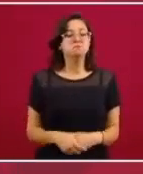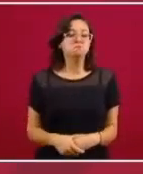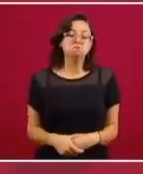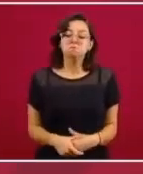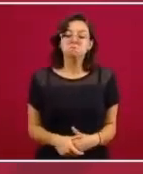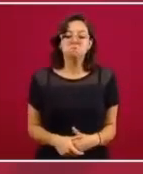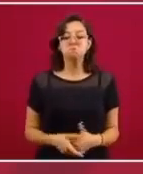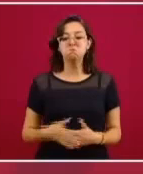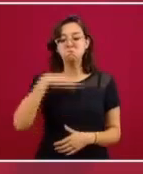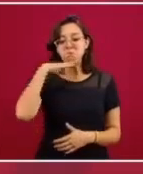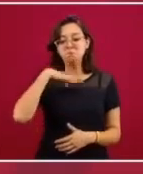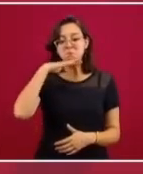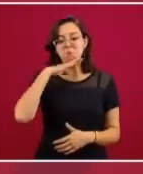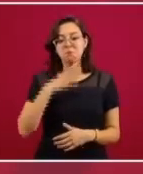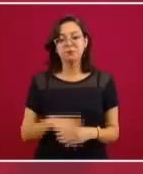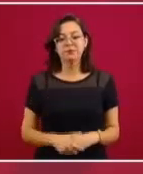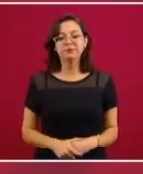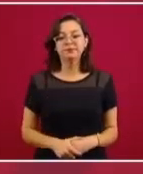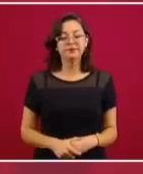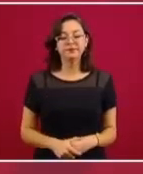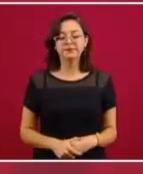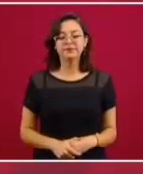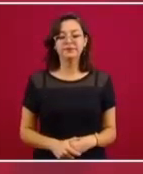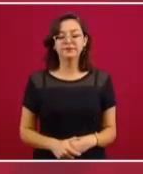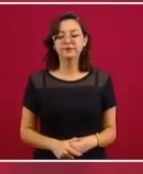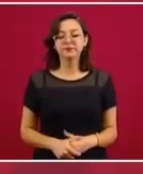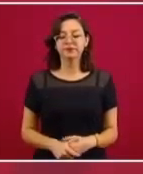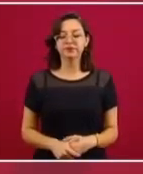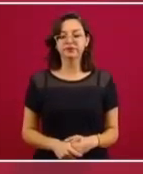tampoco tan